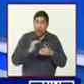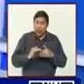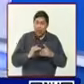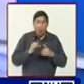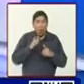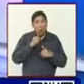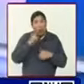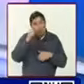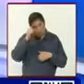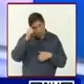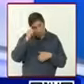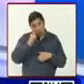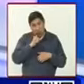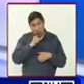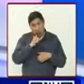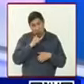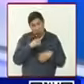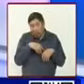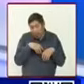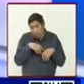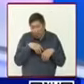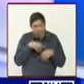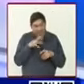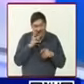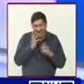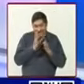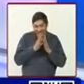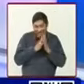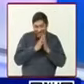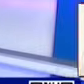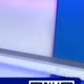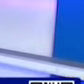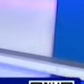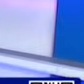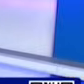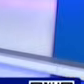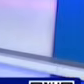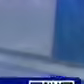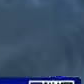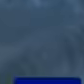ellos personas de la tercera edad. Enseguida le contamos una historia.